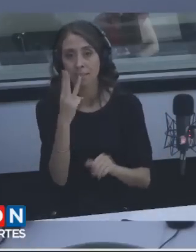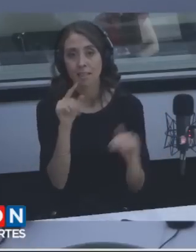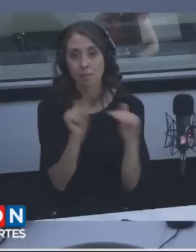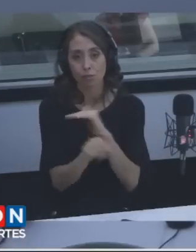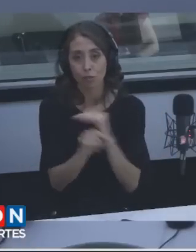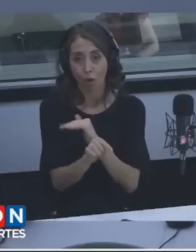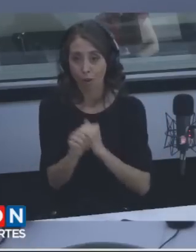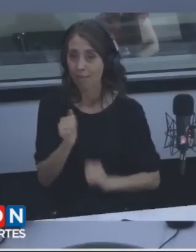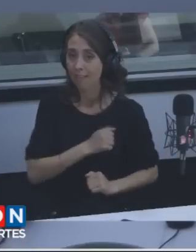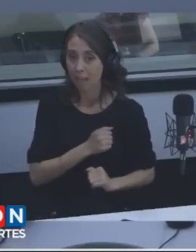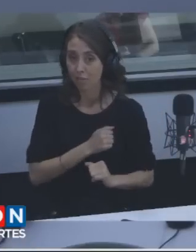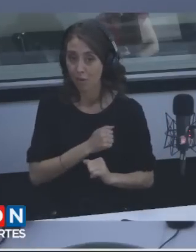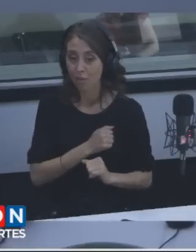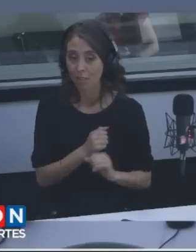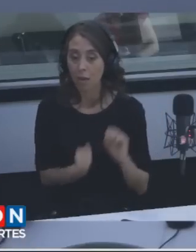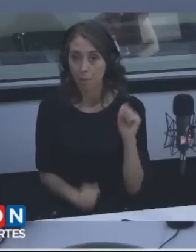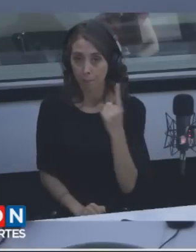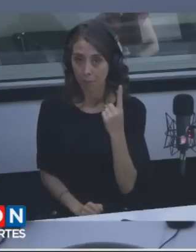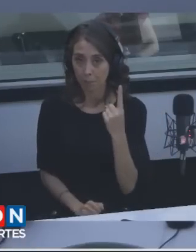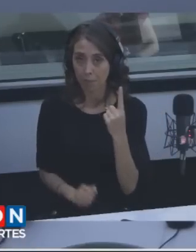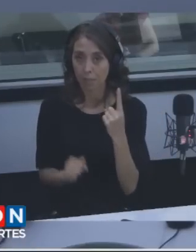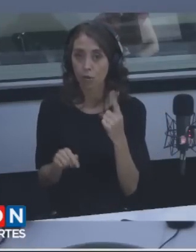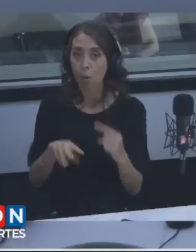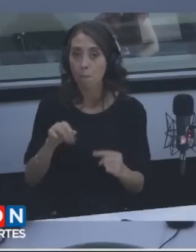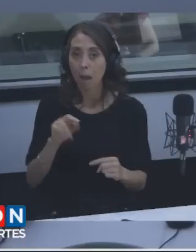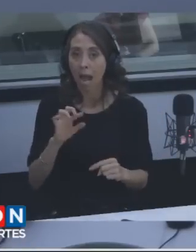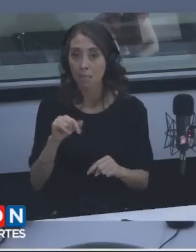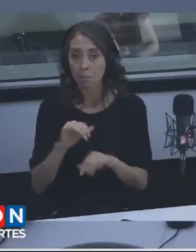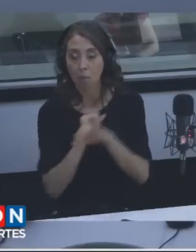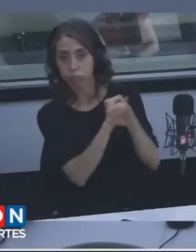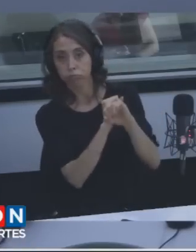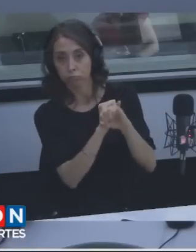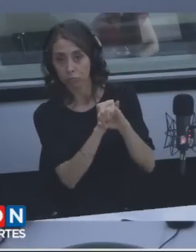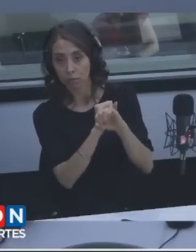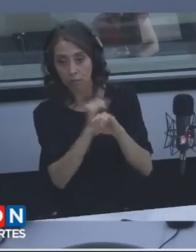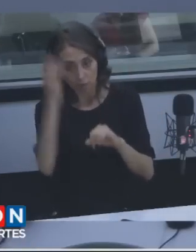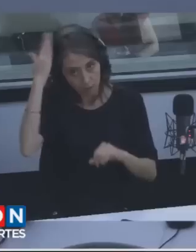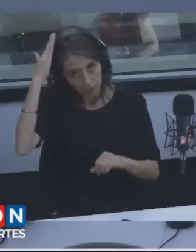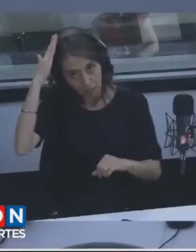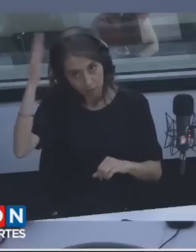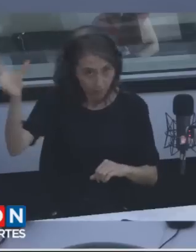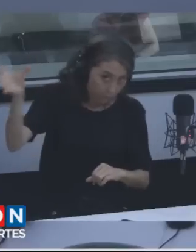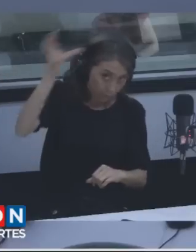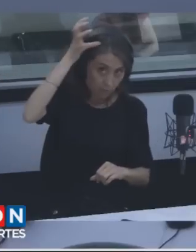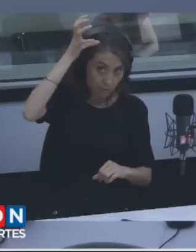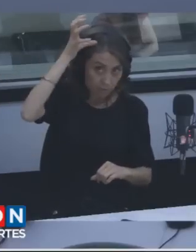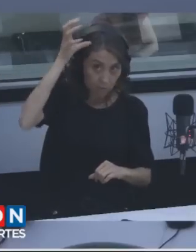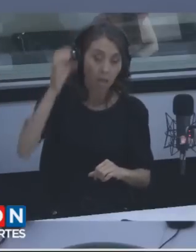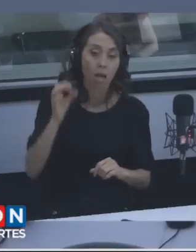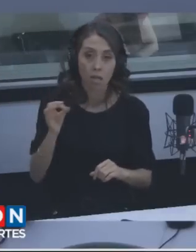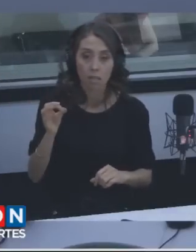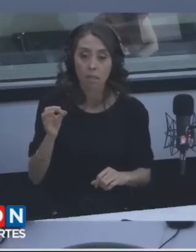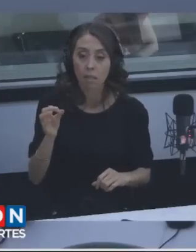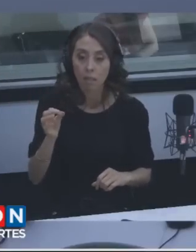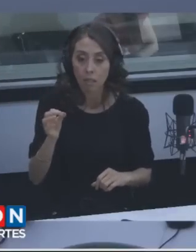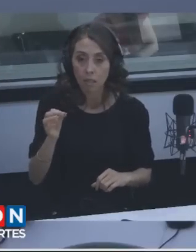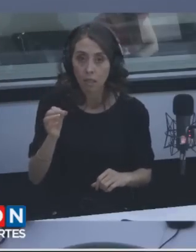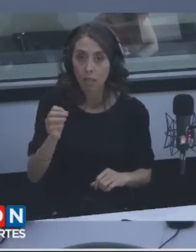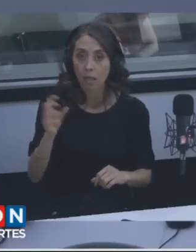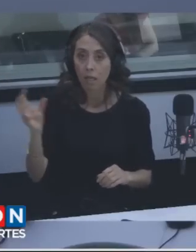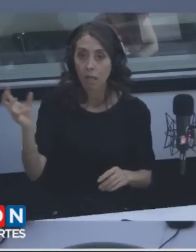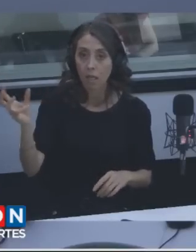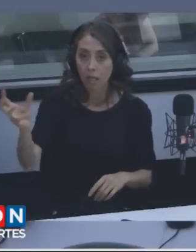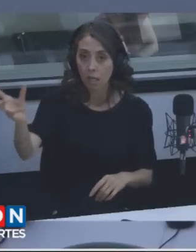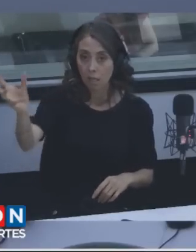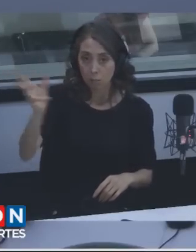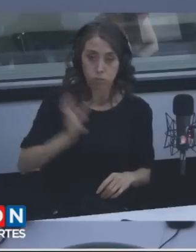Católica, uno es un rechazo a Maripán. De cabeza. No es una jugada elaborada. Le da un bote y